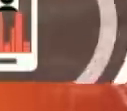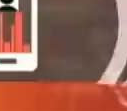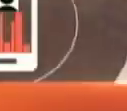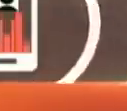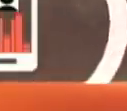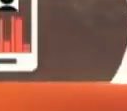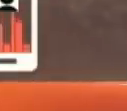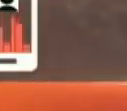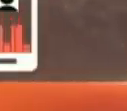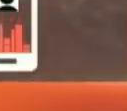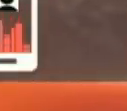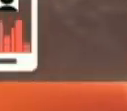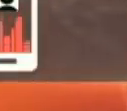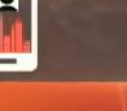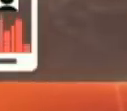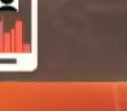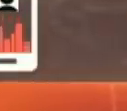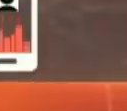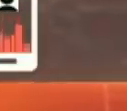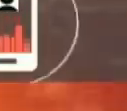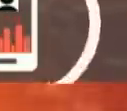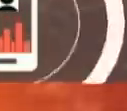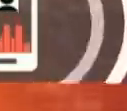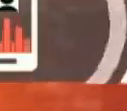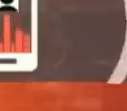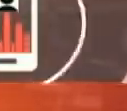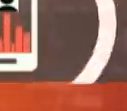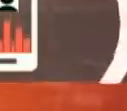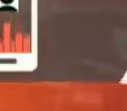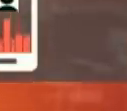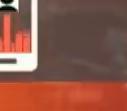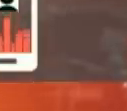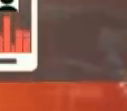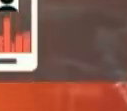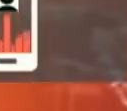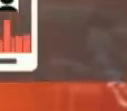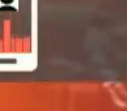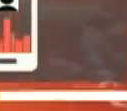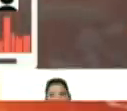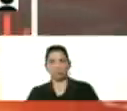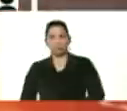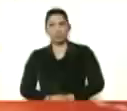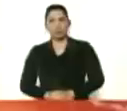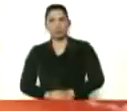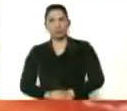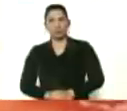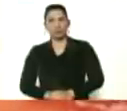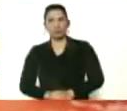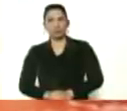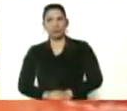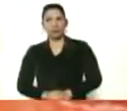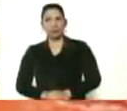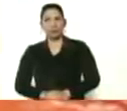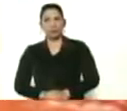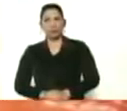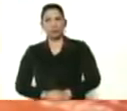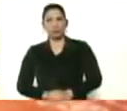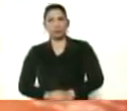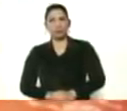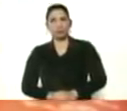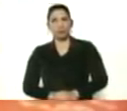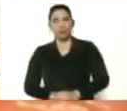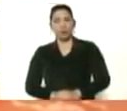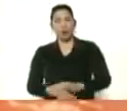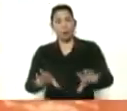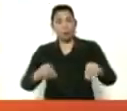venta supervisada a importantes agroindustrias e industrias del país, que ya fueron anunciadas. Ocupación